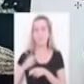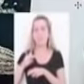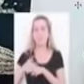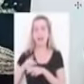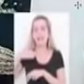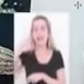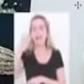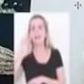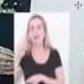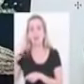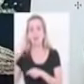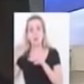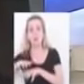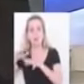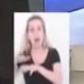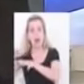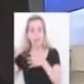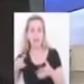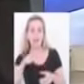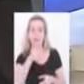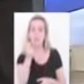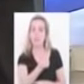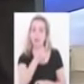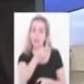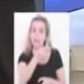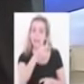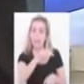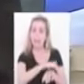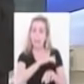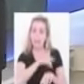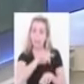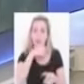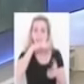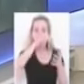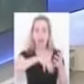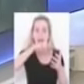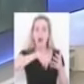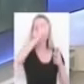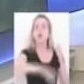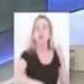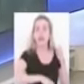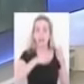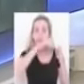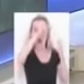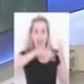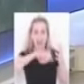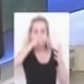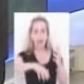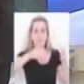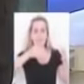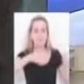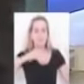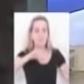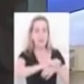puede caer en esta en esta revisión por otro lado muy necesaria porque los nikis y los negociados tienen que quedar fuera